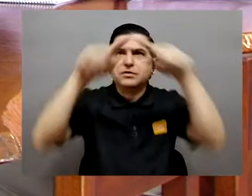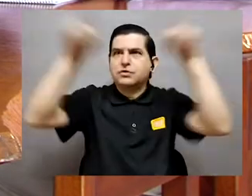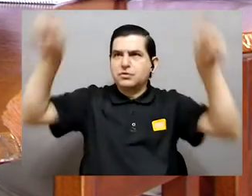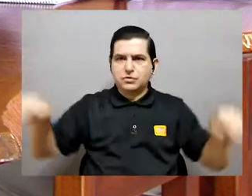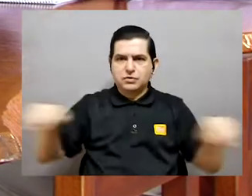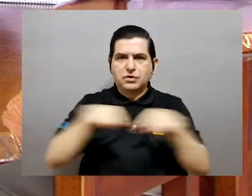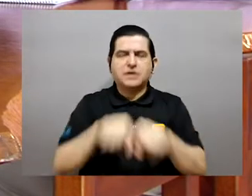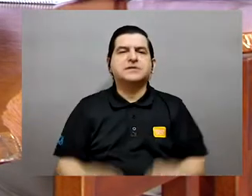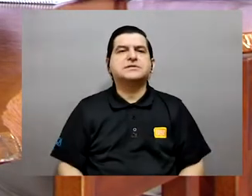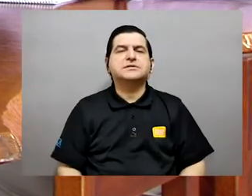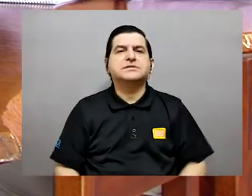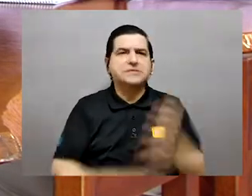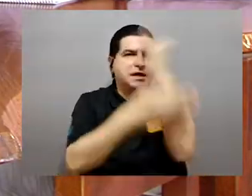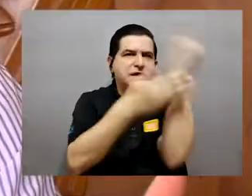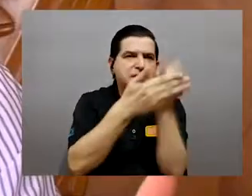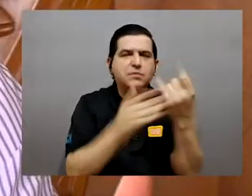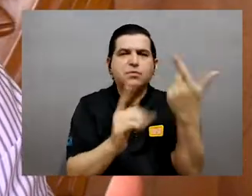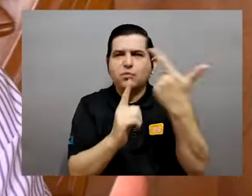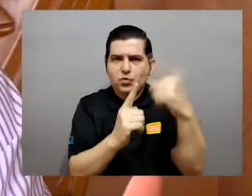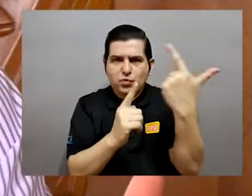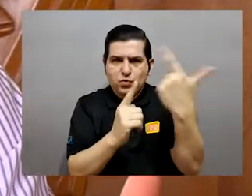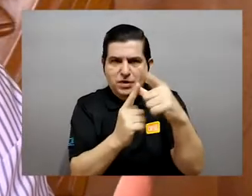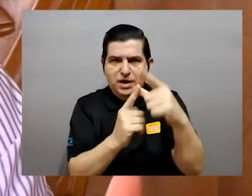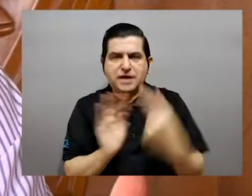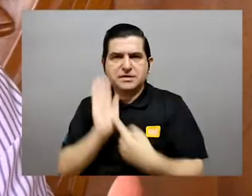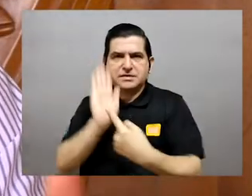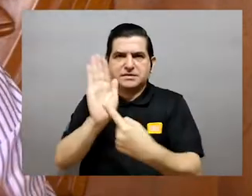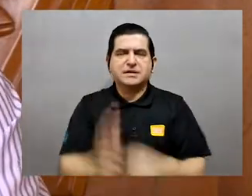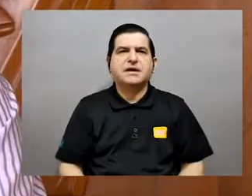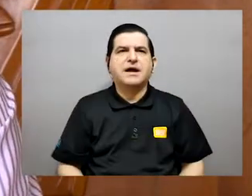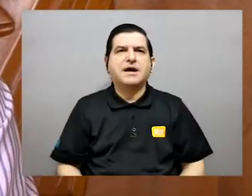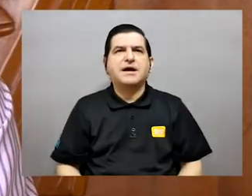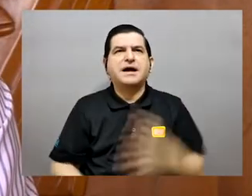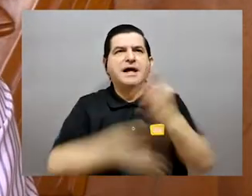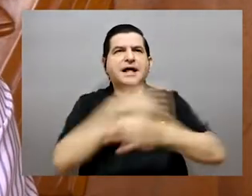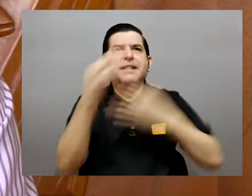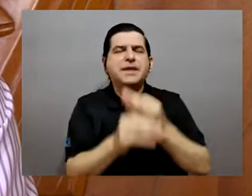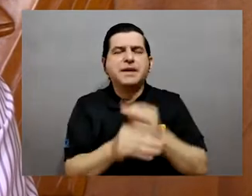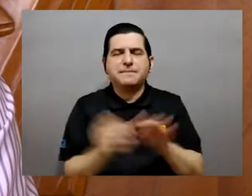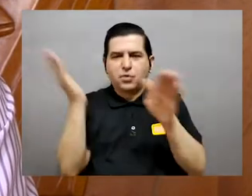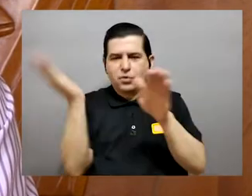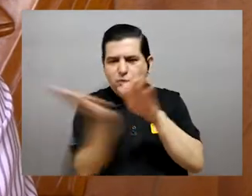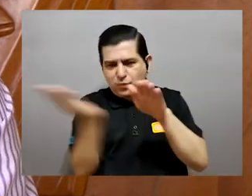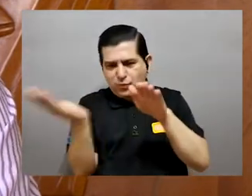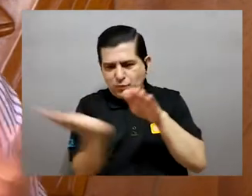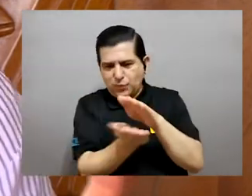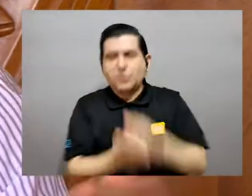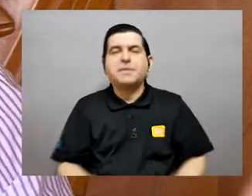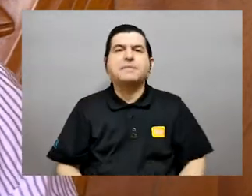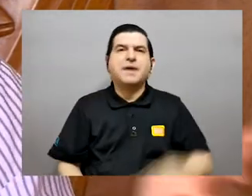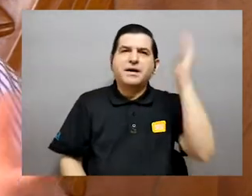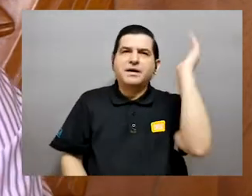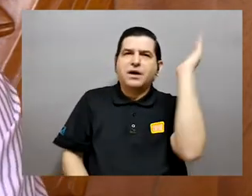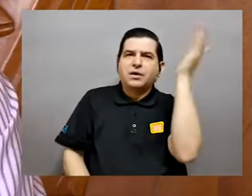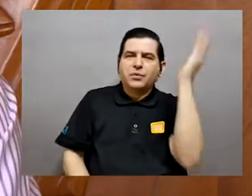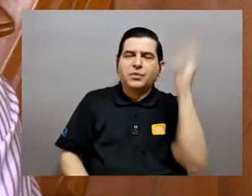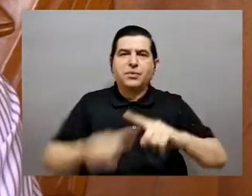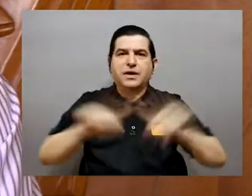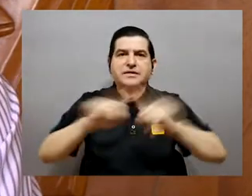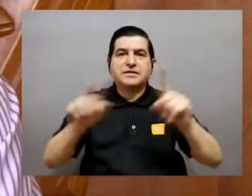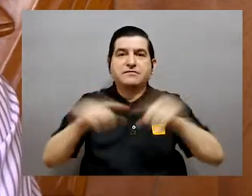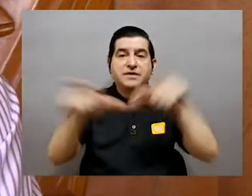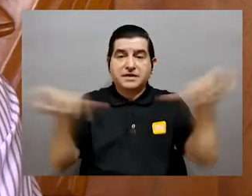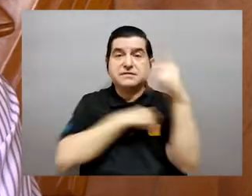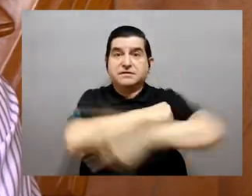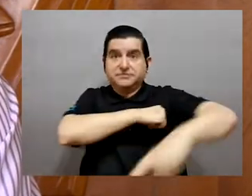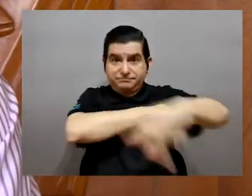conoce a Giselle? No, conozco a la que fue mi esposa, Giselle, y dando clases en